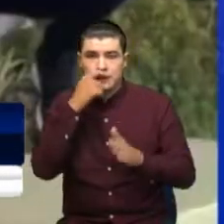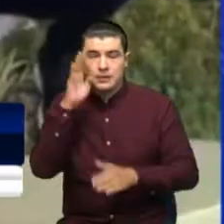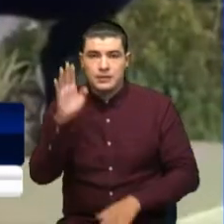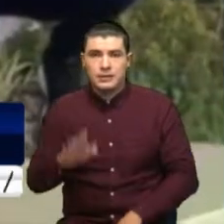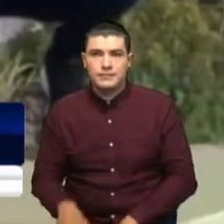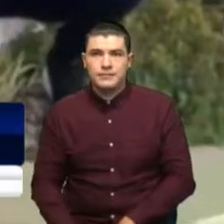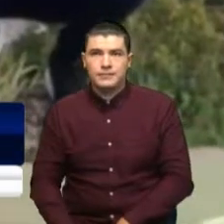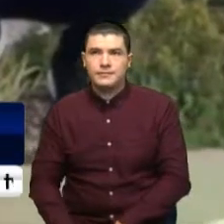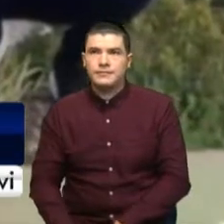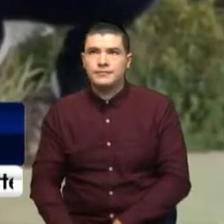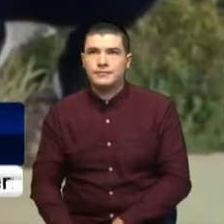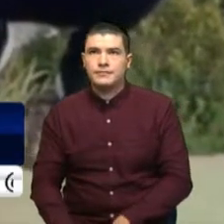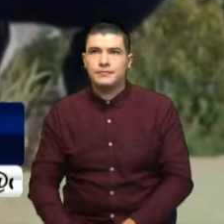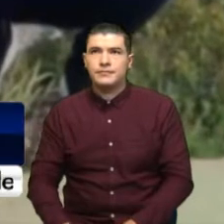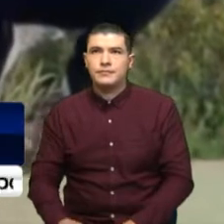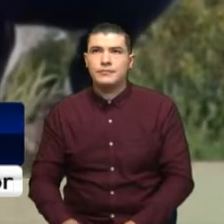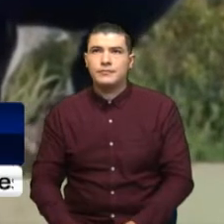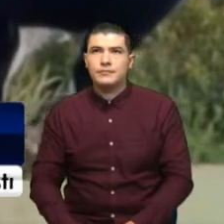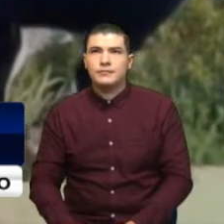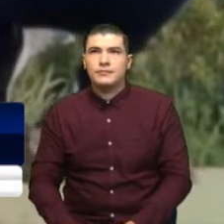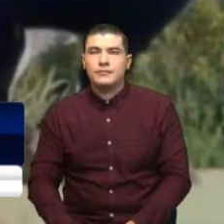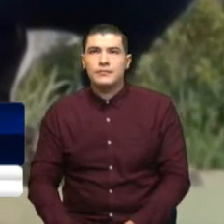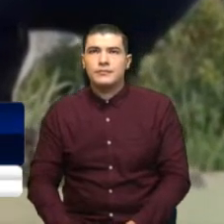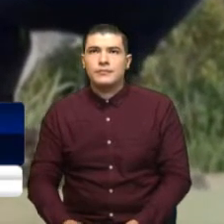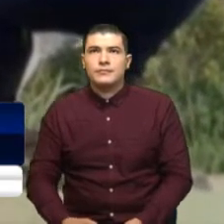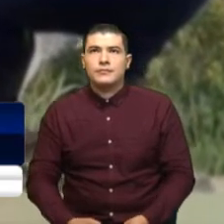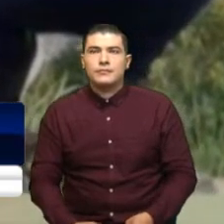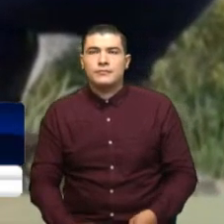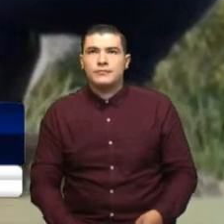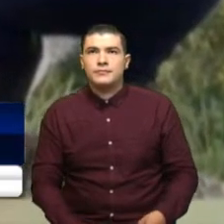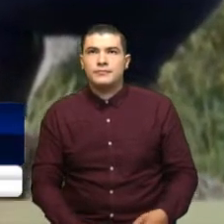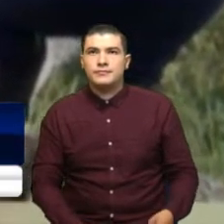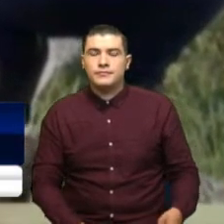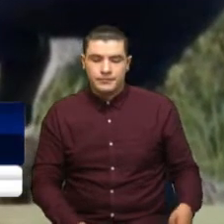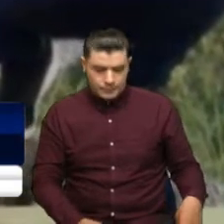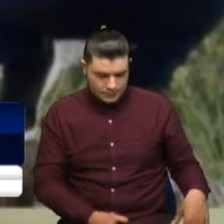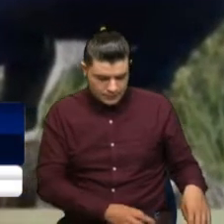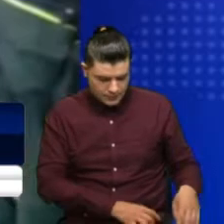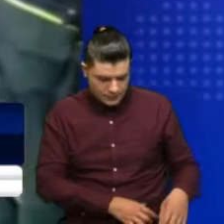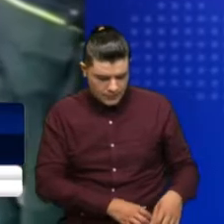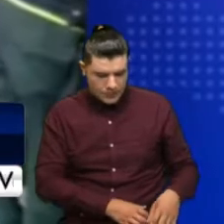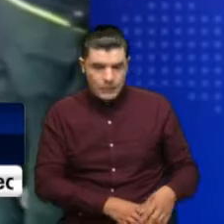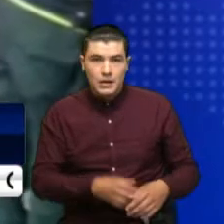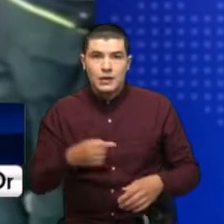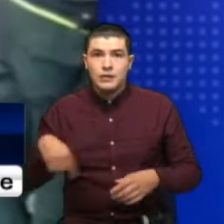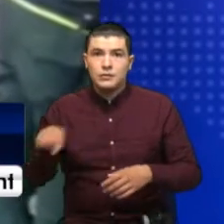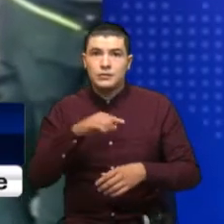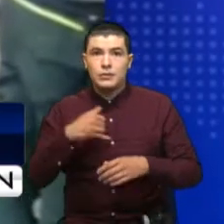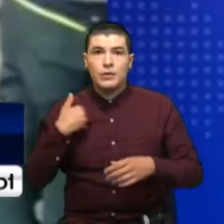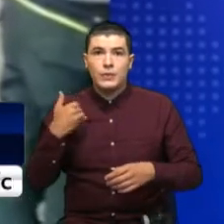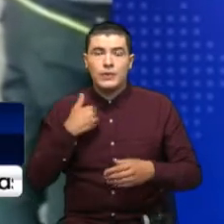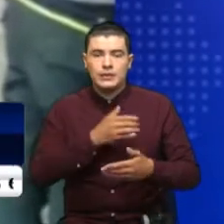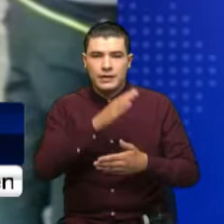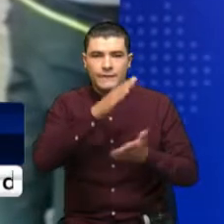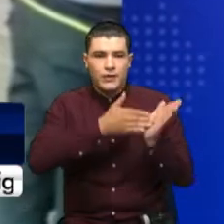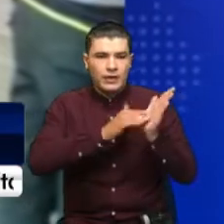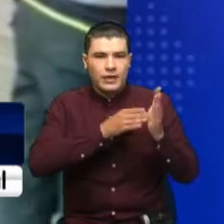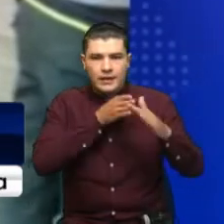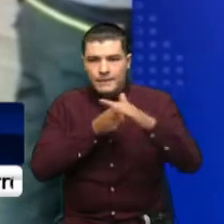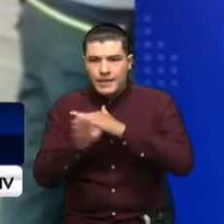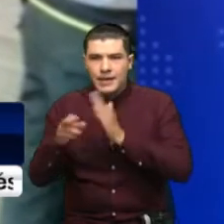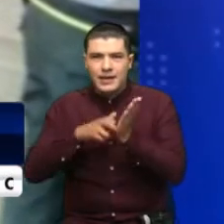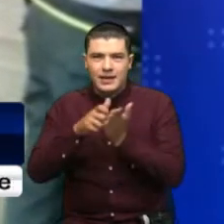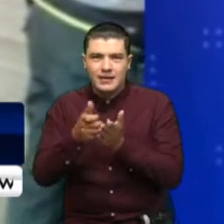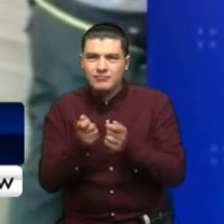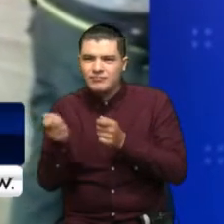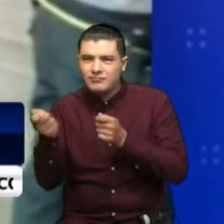y permanece en cuidados intensivos, esto por la gravedad de sus heridas. Los jóvenes iban en sentido Florida Blanca-Girón a la altura